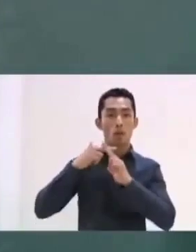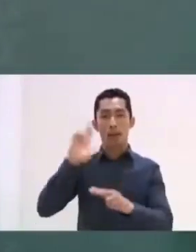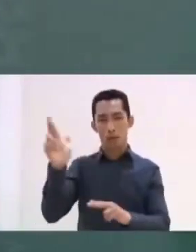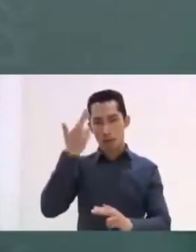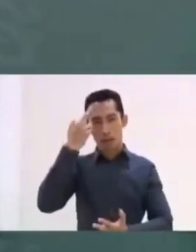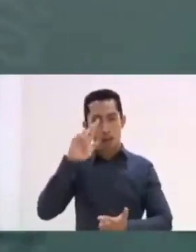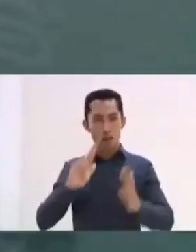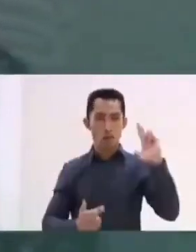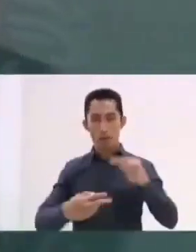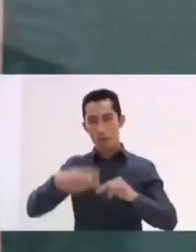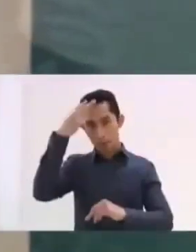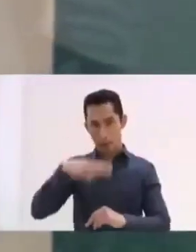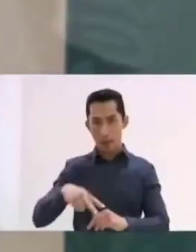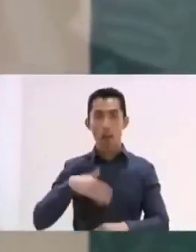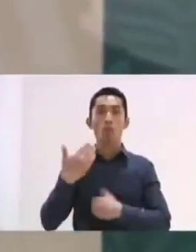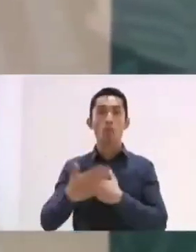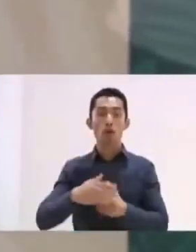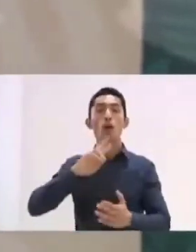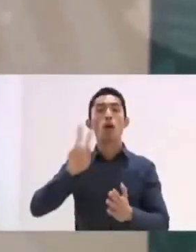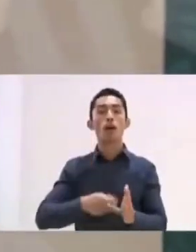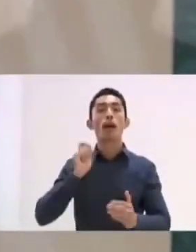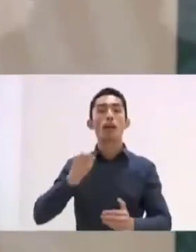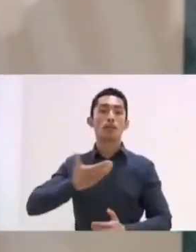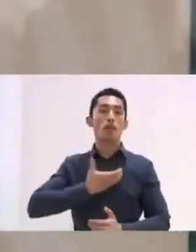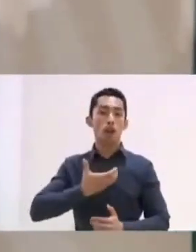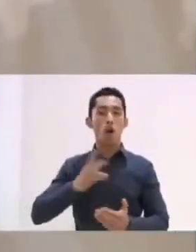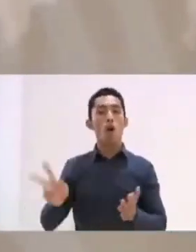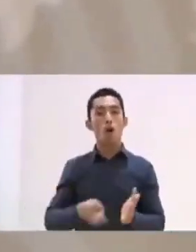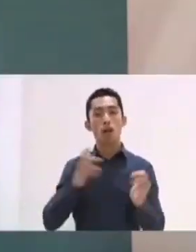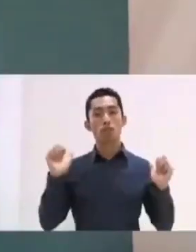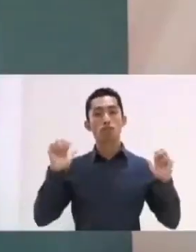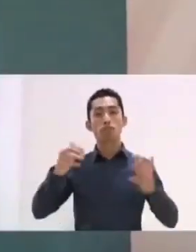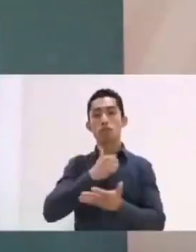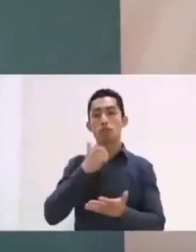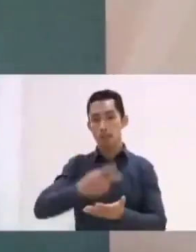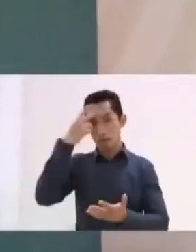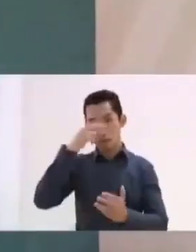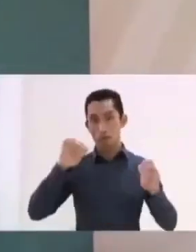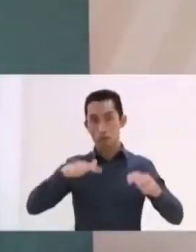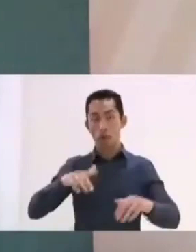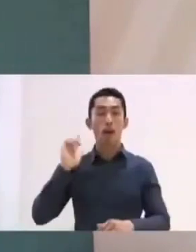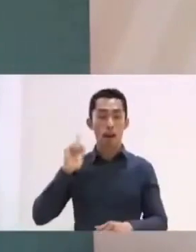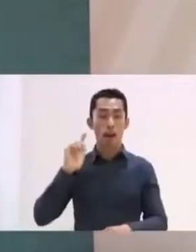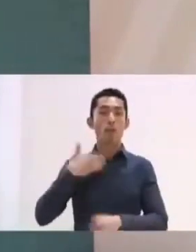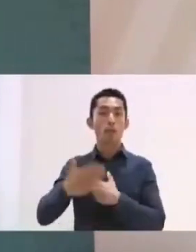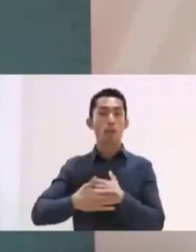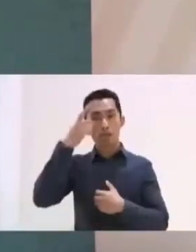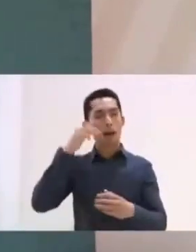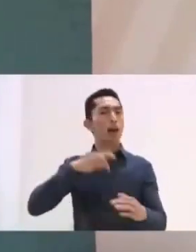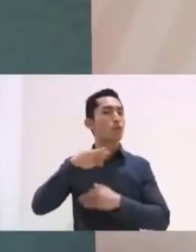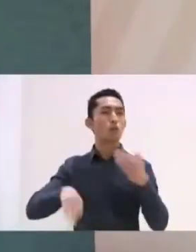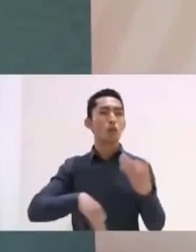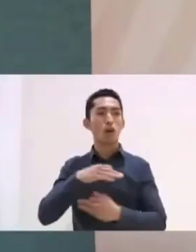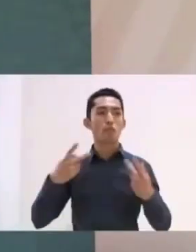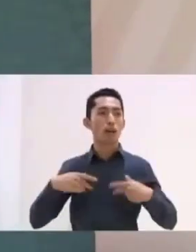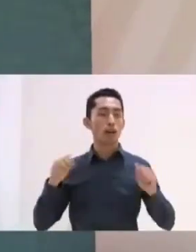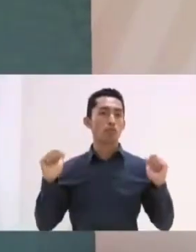de la Revolución, llenemos de nuevo el Zócalo de la Ciudad de México para estar ahí todos.